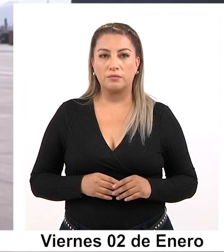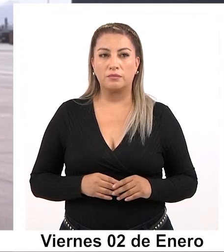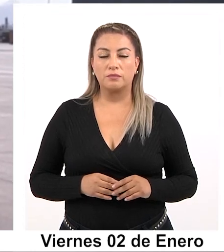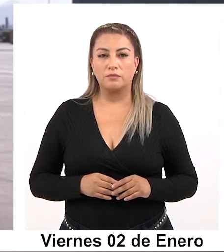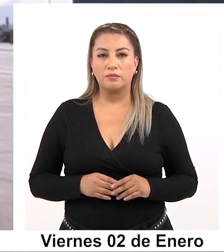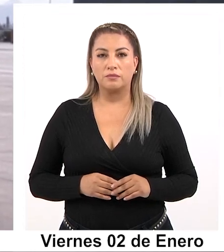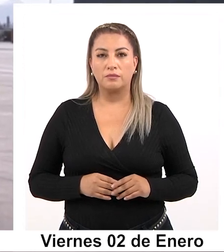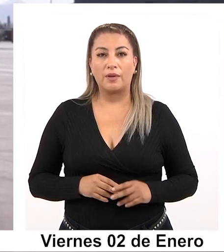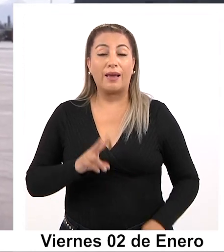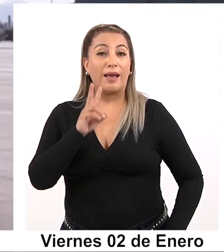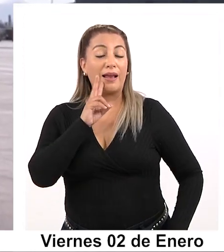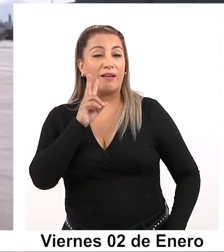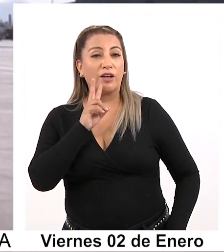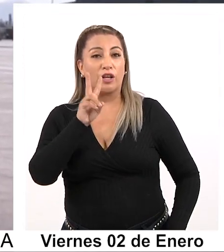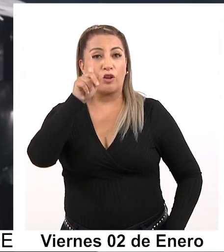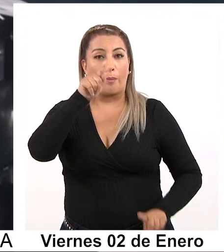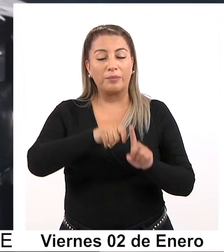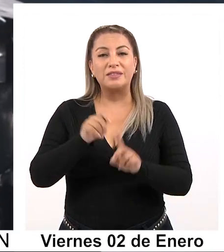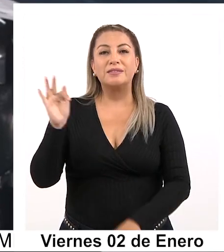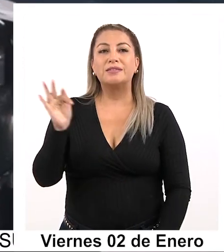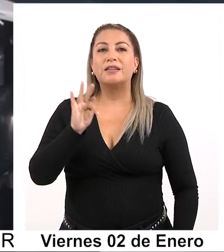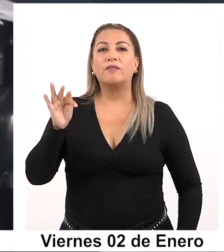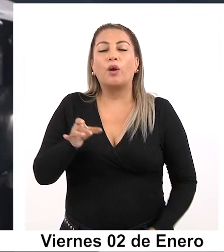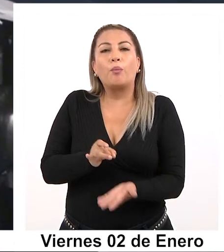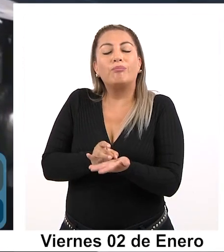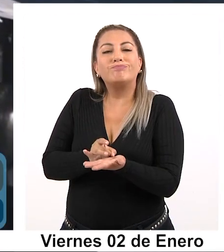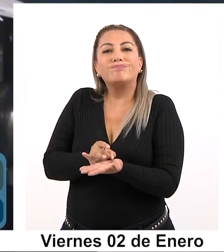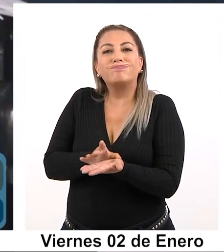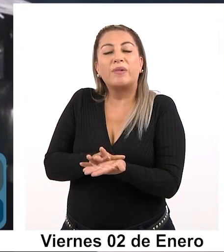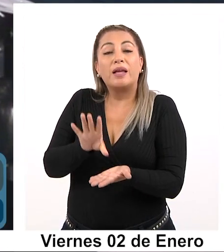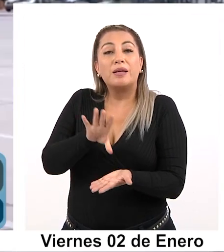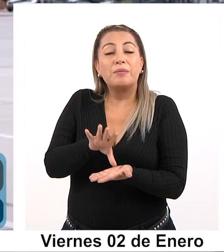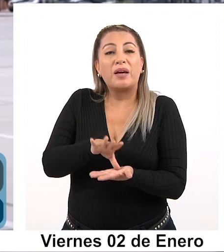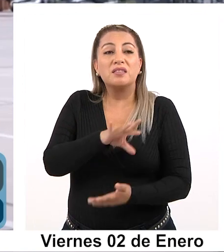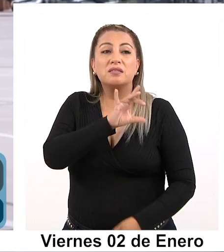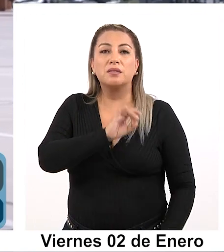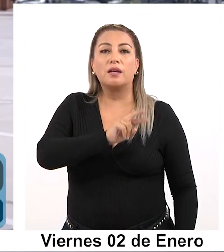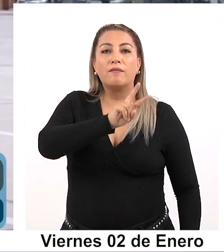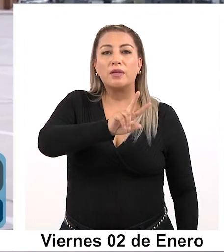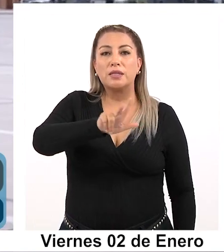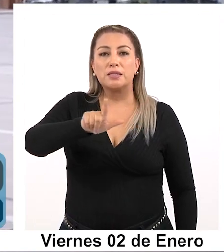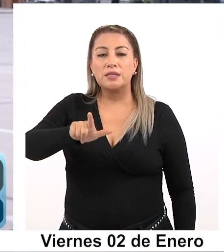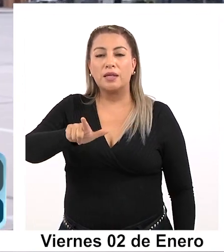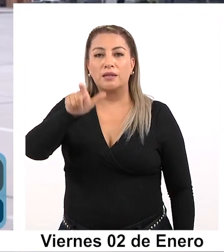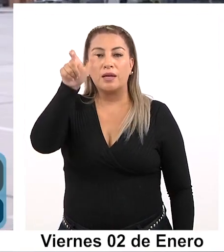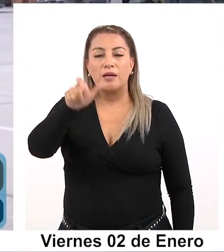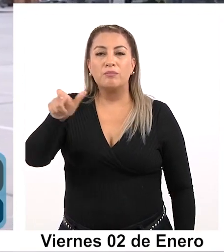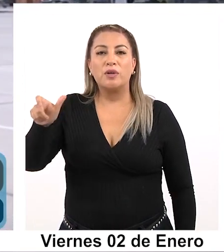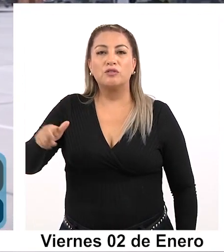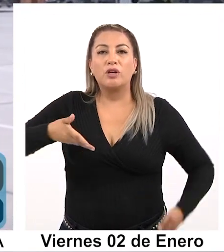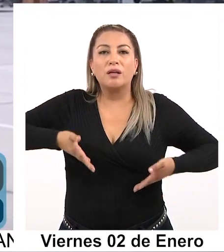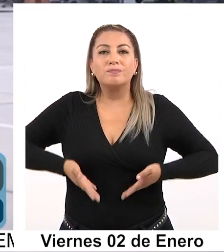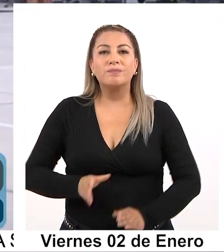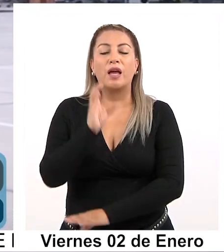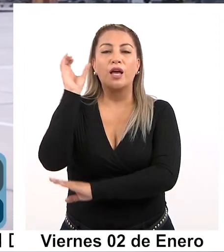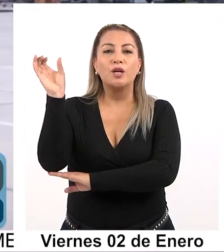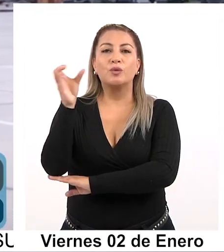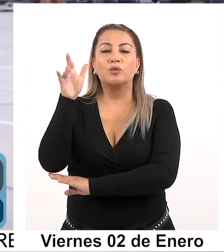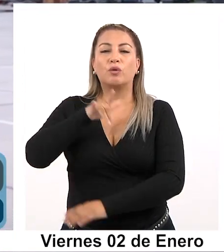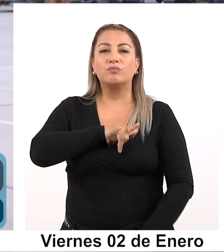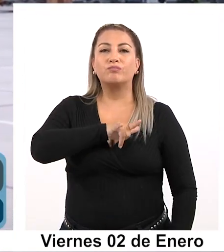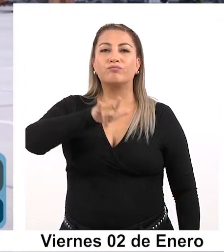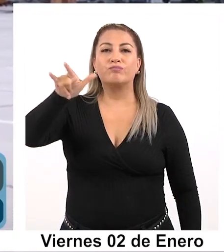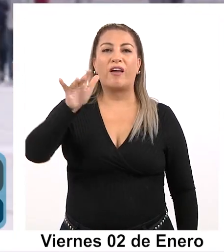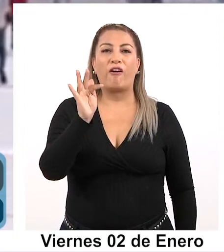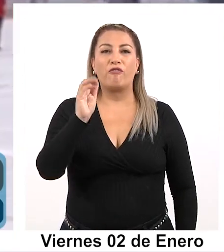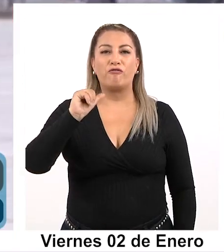Este viernes 2 de febrero fueron expulsadas del país 27 personas de nacionalidad colombiana en un vuelo de